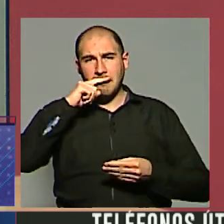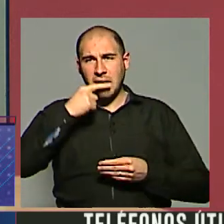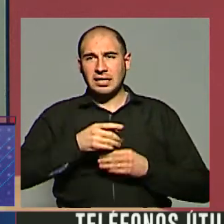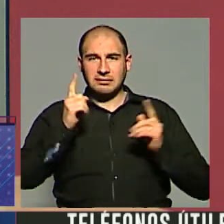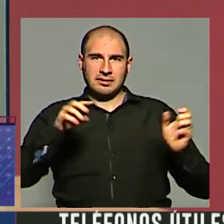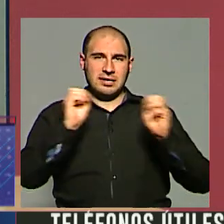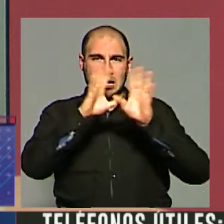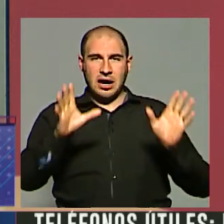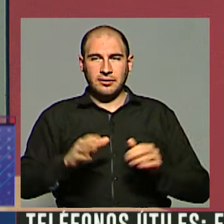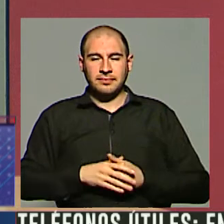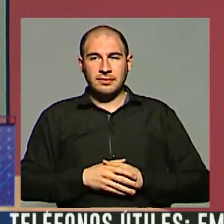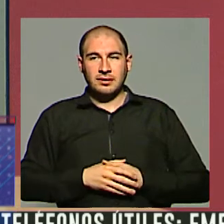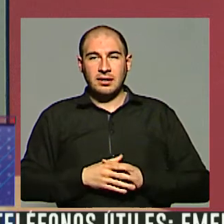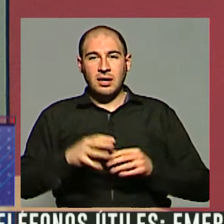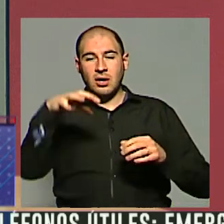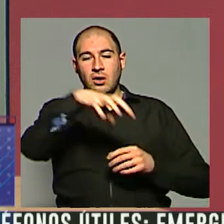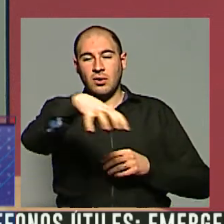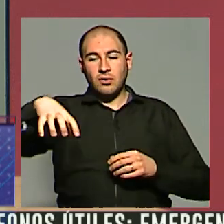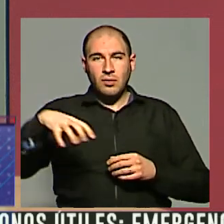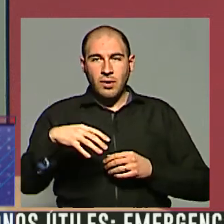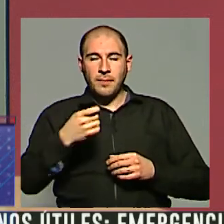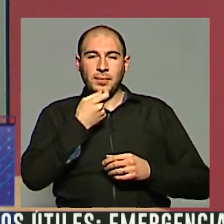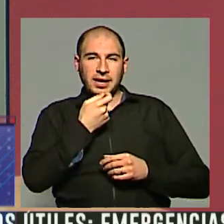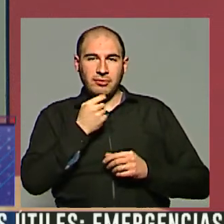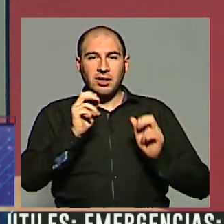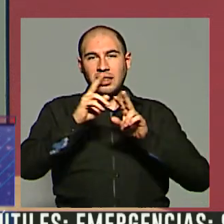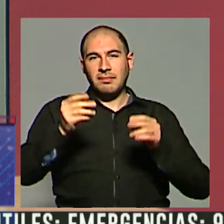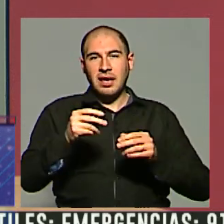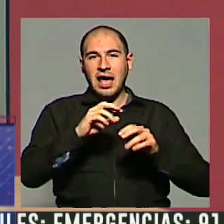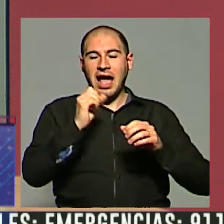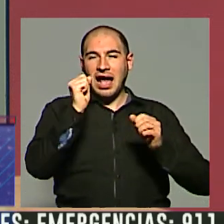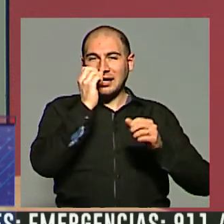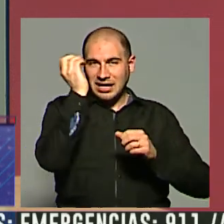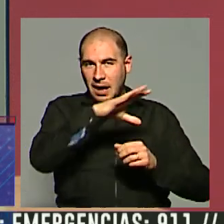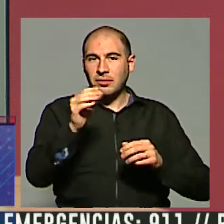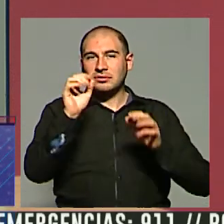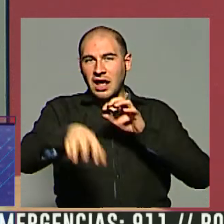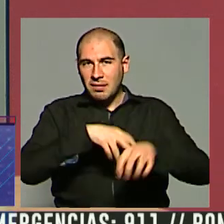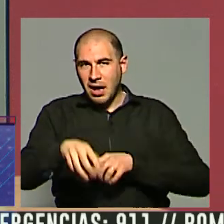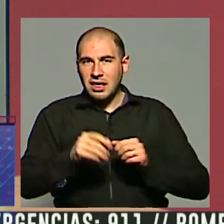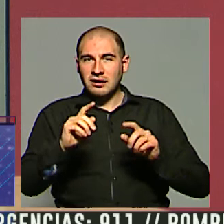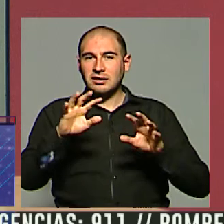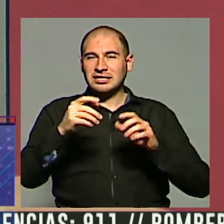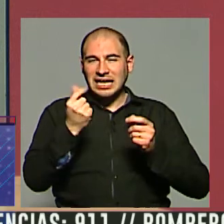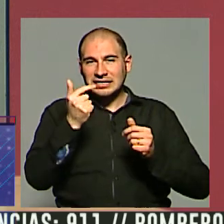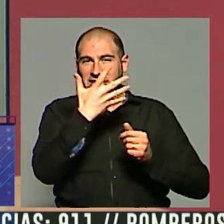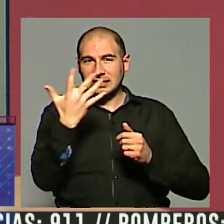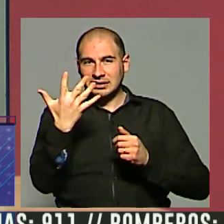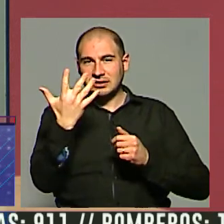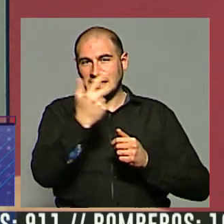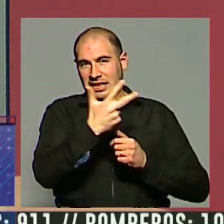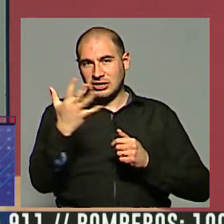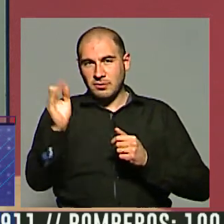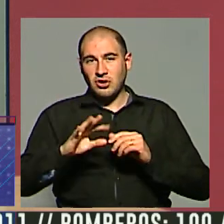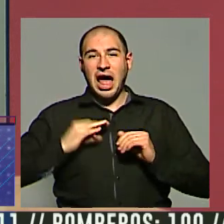totalmente claro esto. Dentro de los sectores uno puede ver lo que es la ganadería y la agricultura, que cayeron casi un 35% de